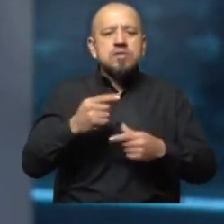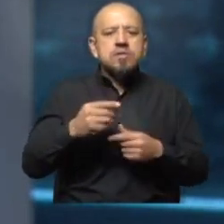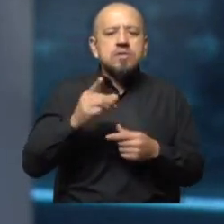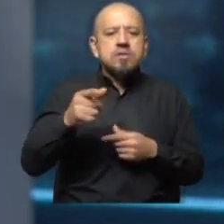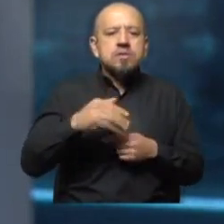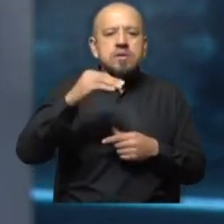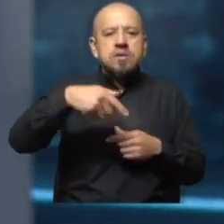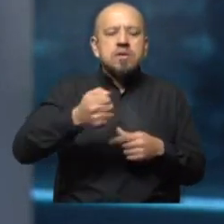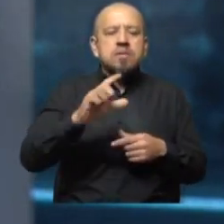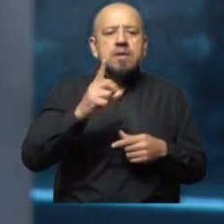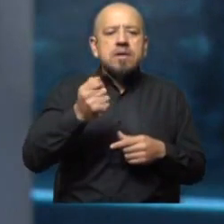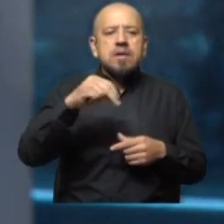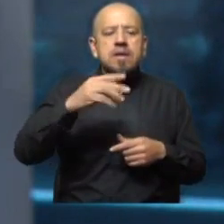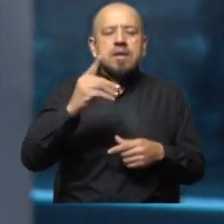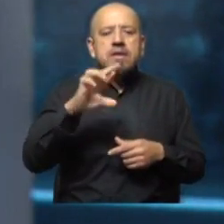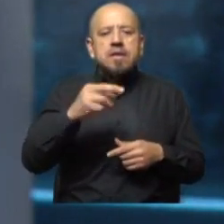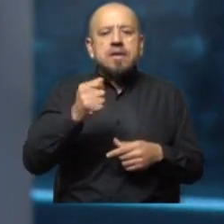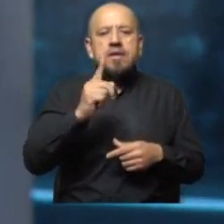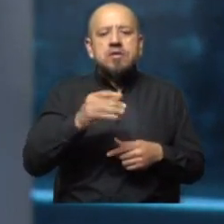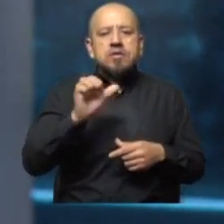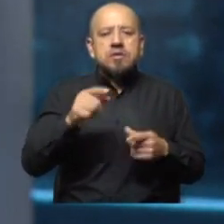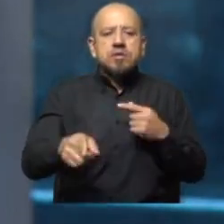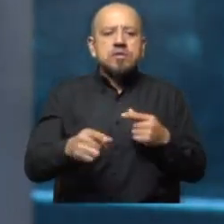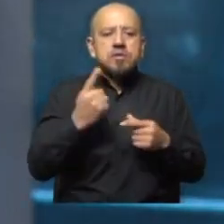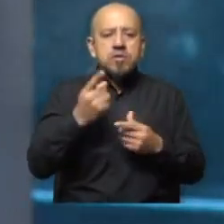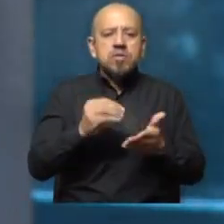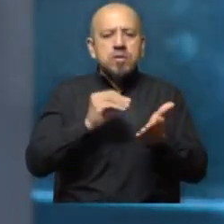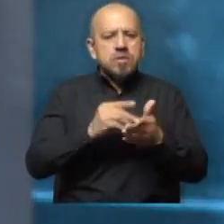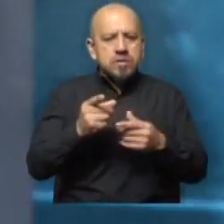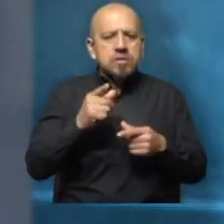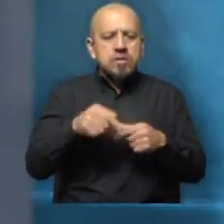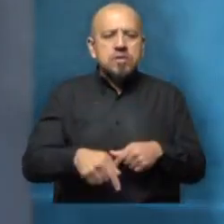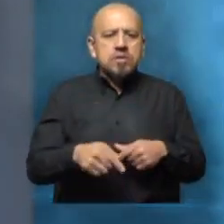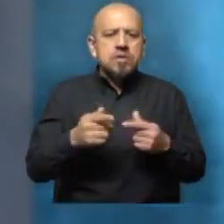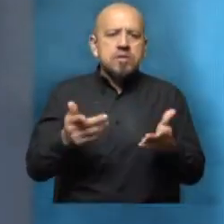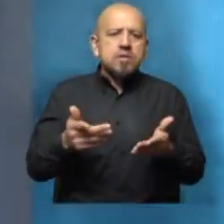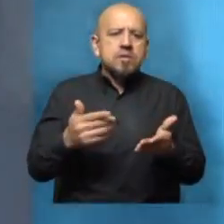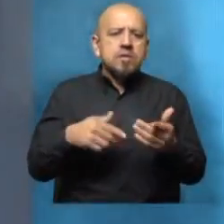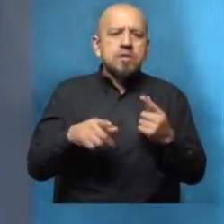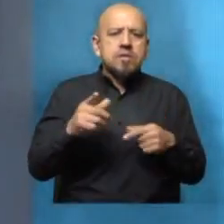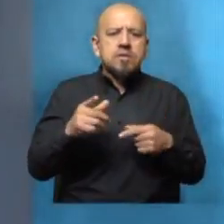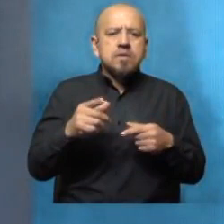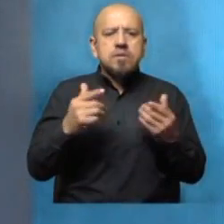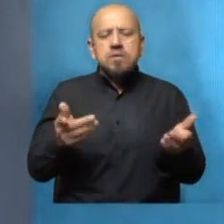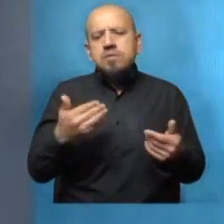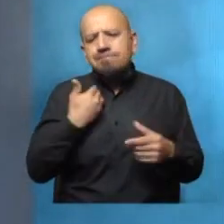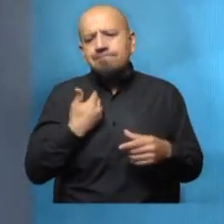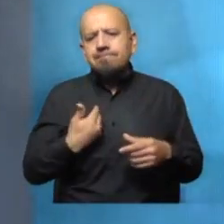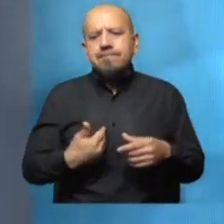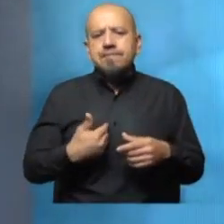llama malandras yo y una de las veces que estoy además justo ese día estaba me acuerdo claramente que estaba muy triste